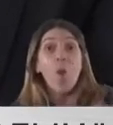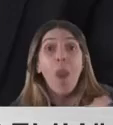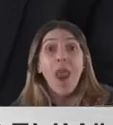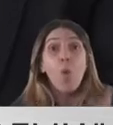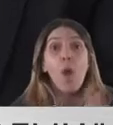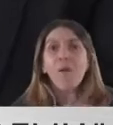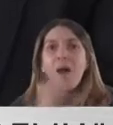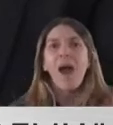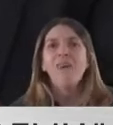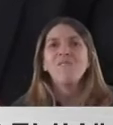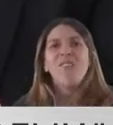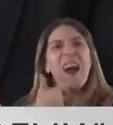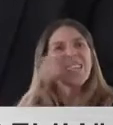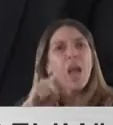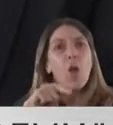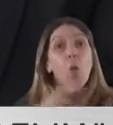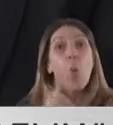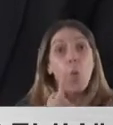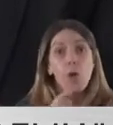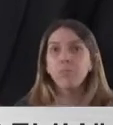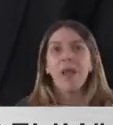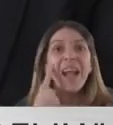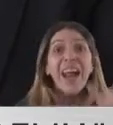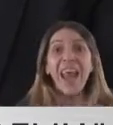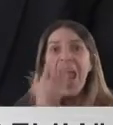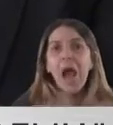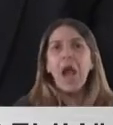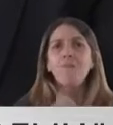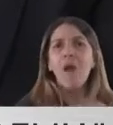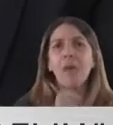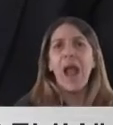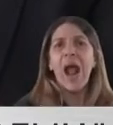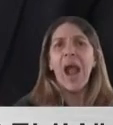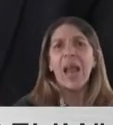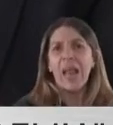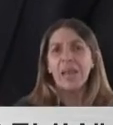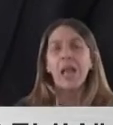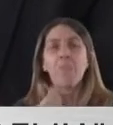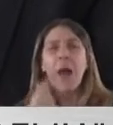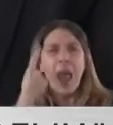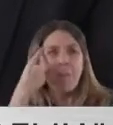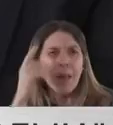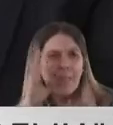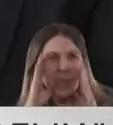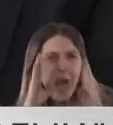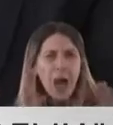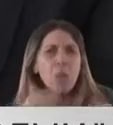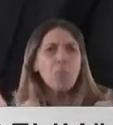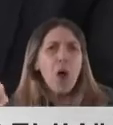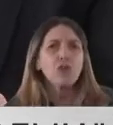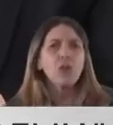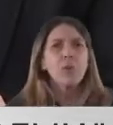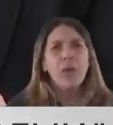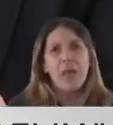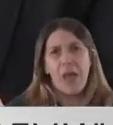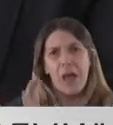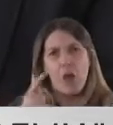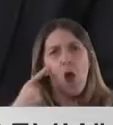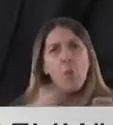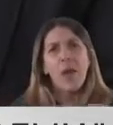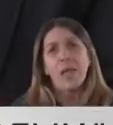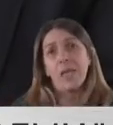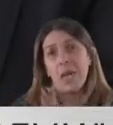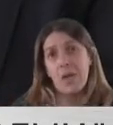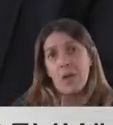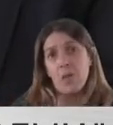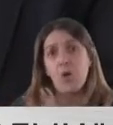vacuna candidata argentina para fundamentalmente pensar en tener la posibilidad de el rol